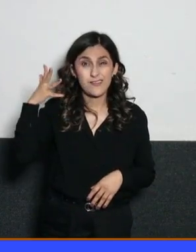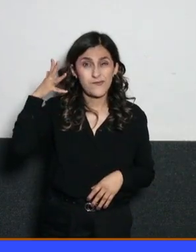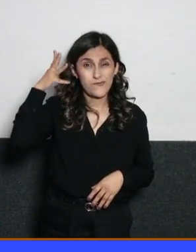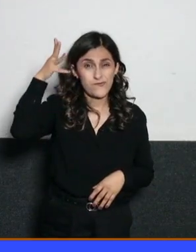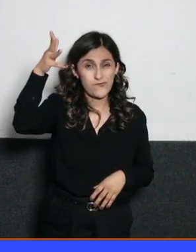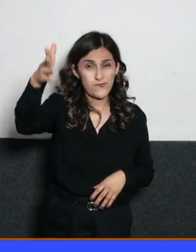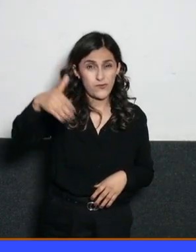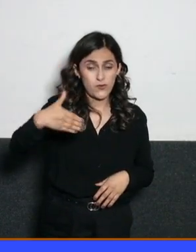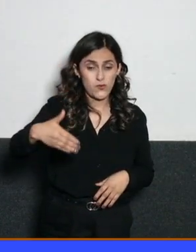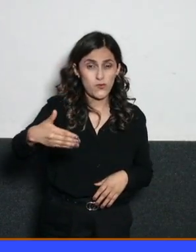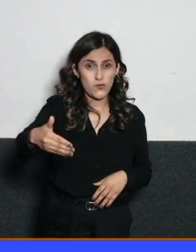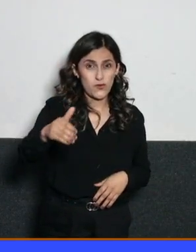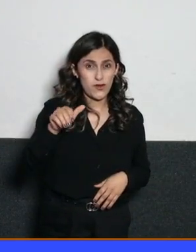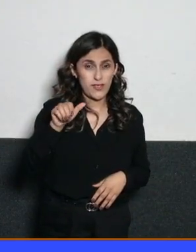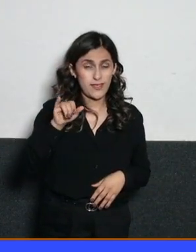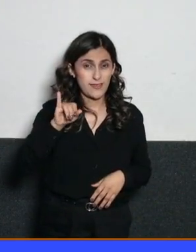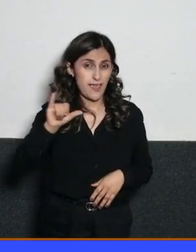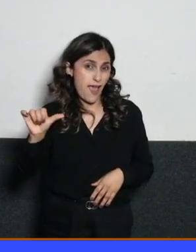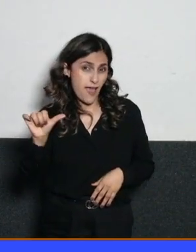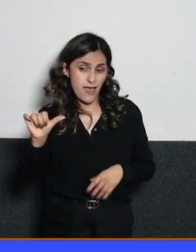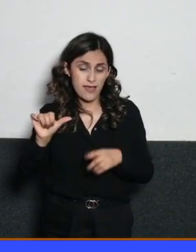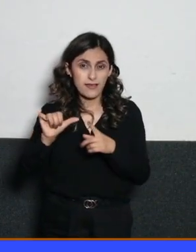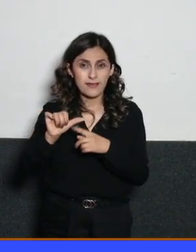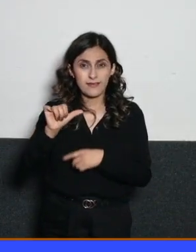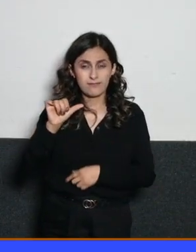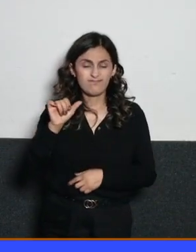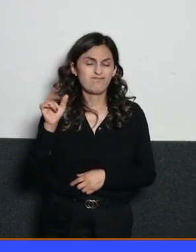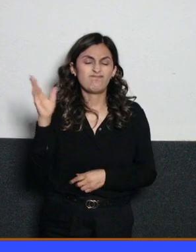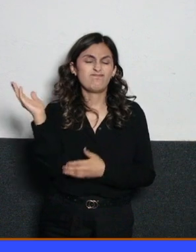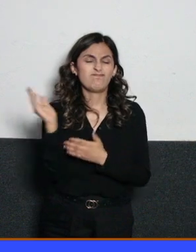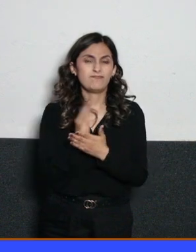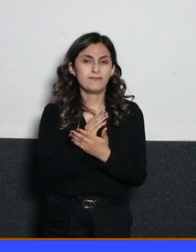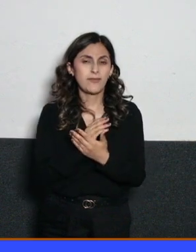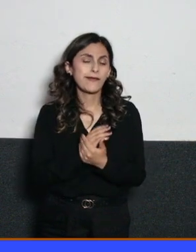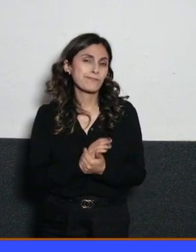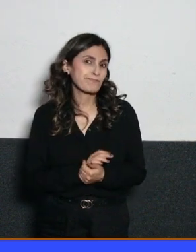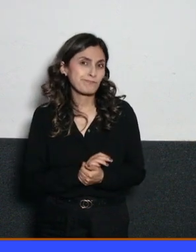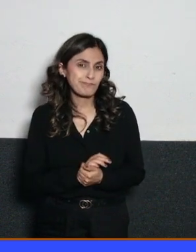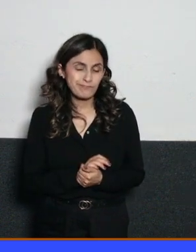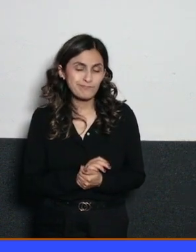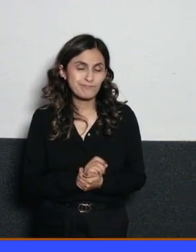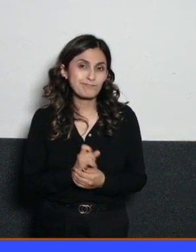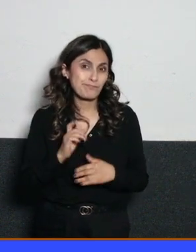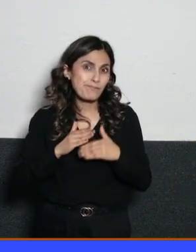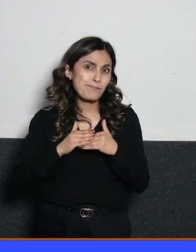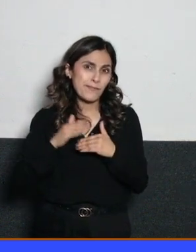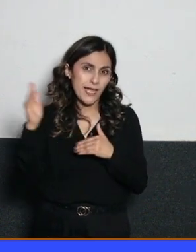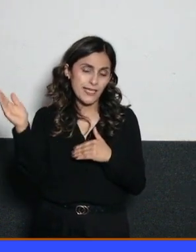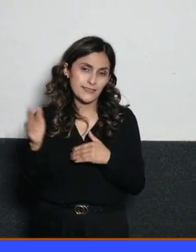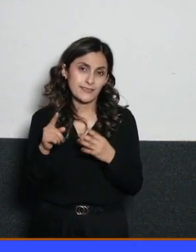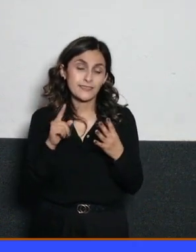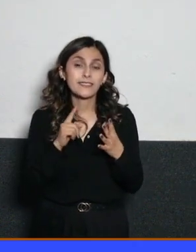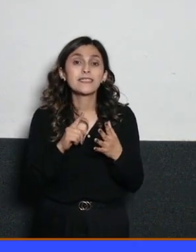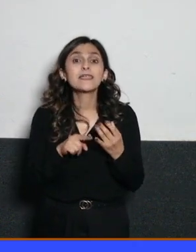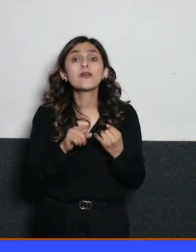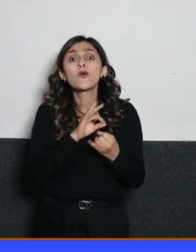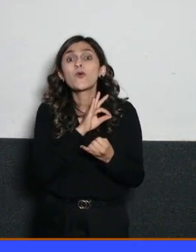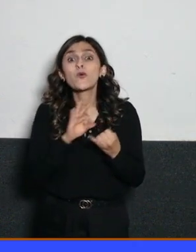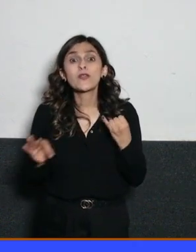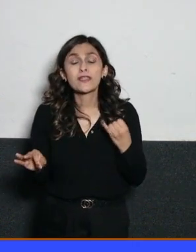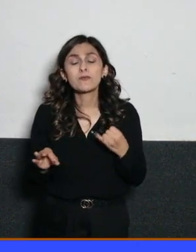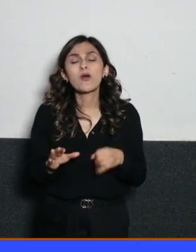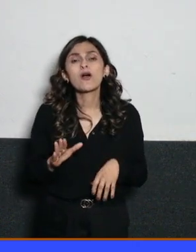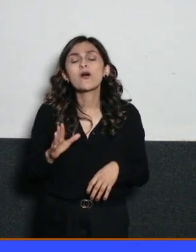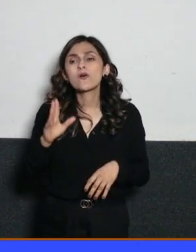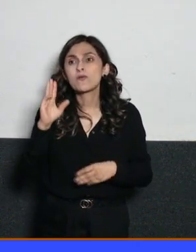que no es muy útil ser más inteligente. Y la última es que también vamos a enfrentarnos a un mundo más complejo.